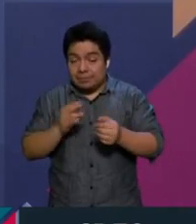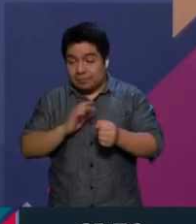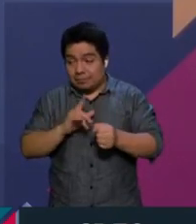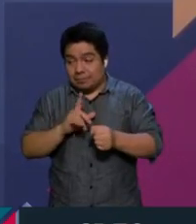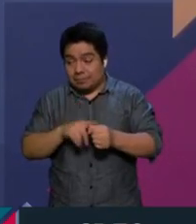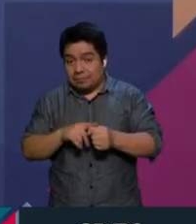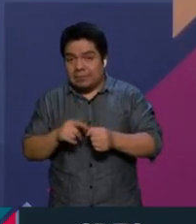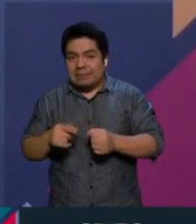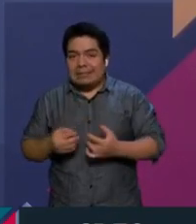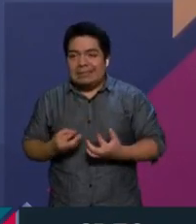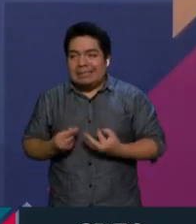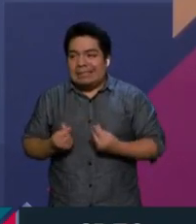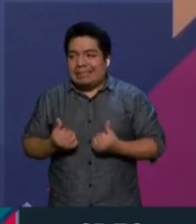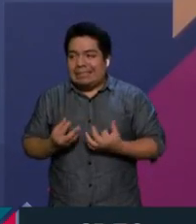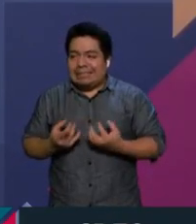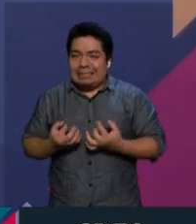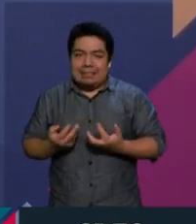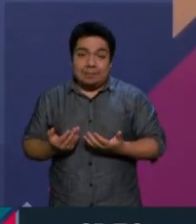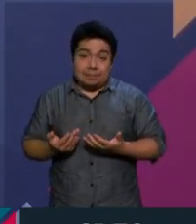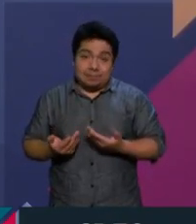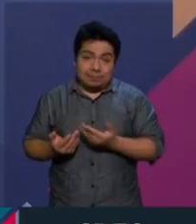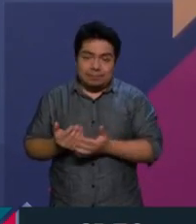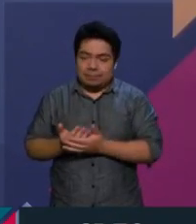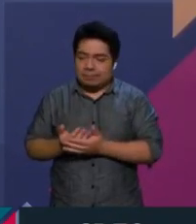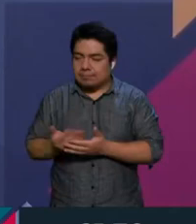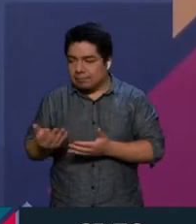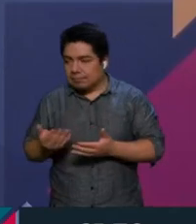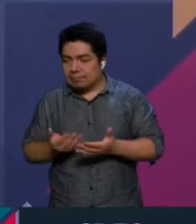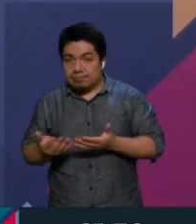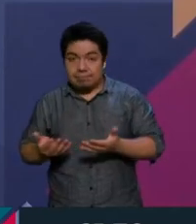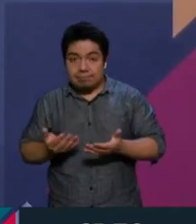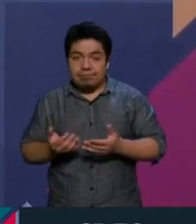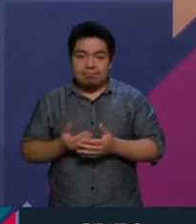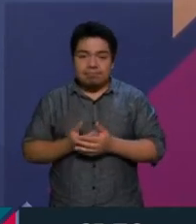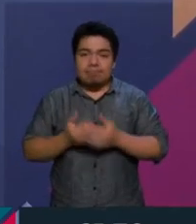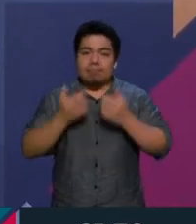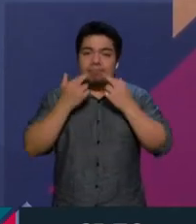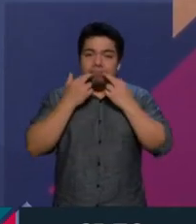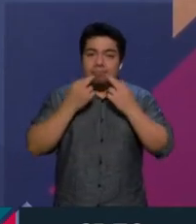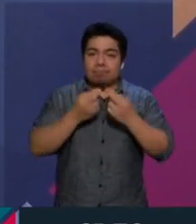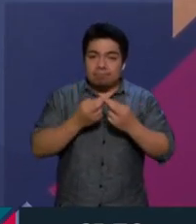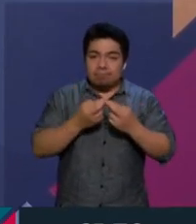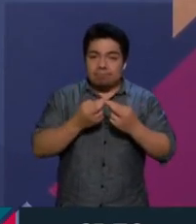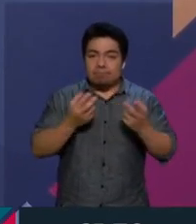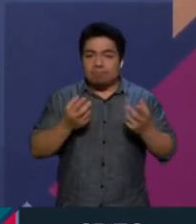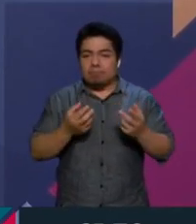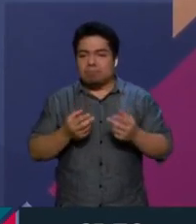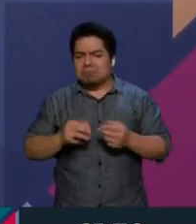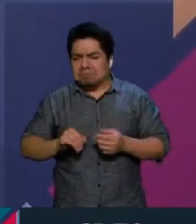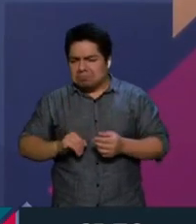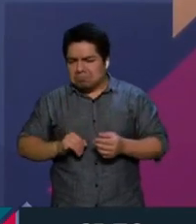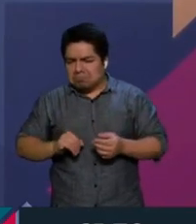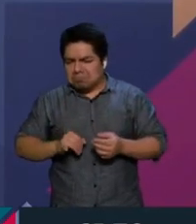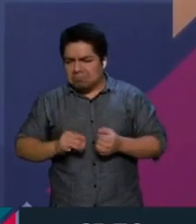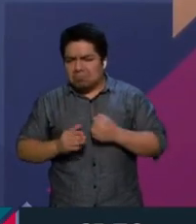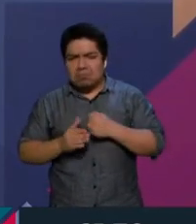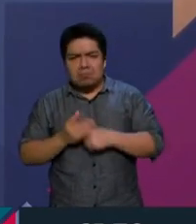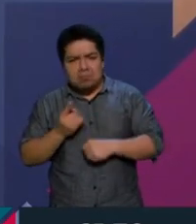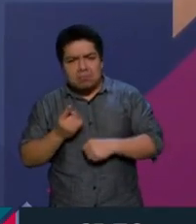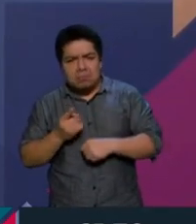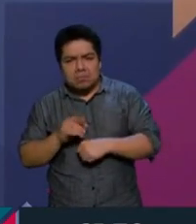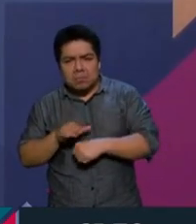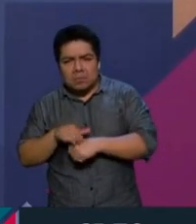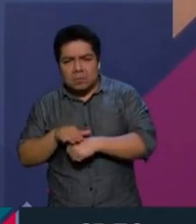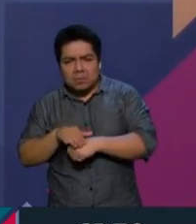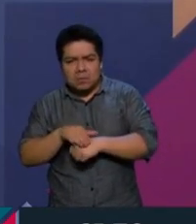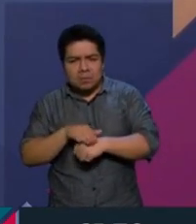les remordía de alguna forma. Y esta sesión es muy interesante porque la convocaron